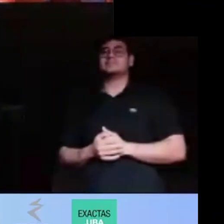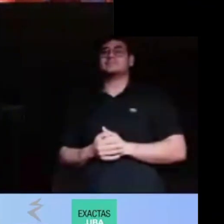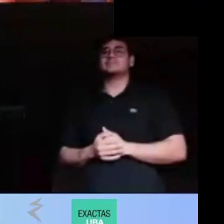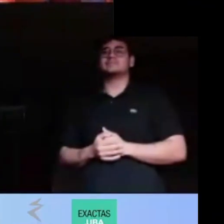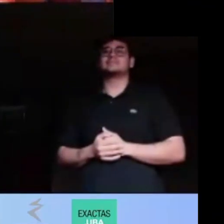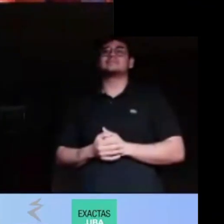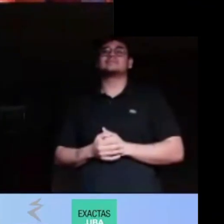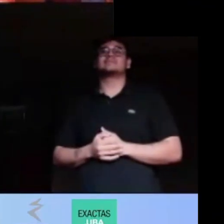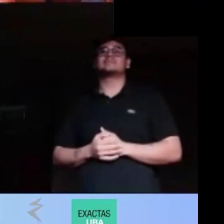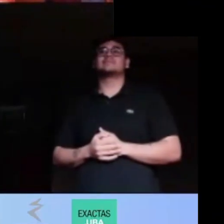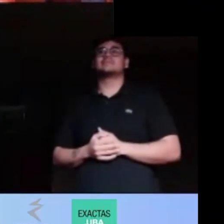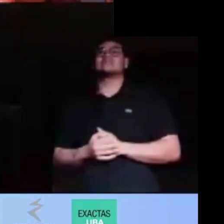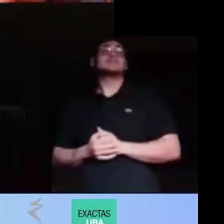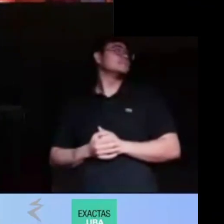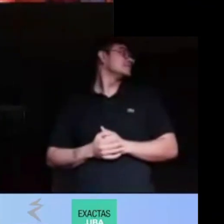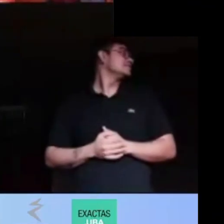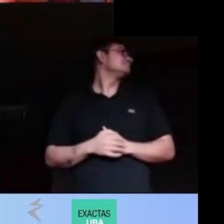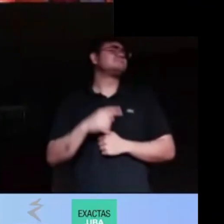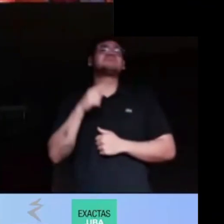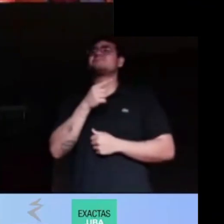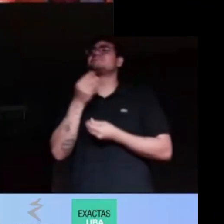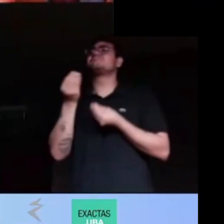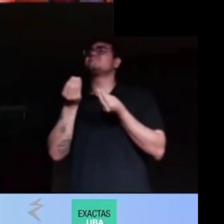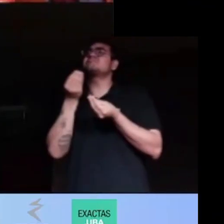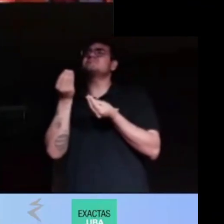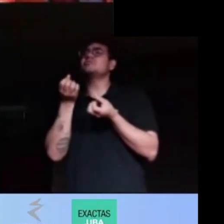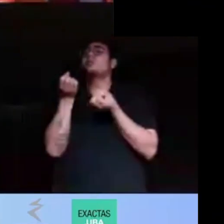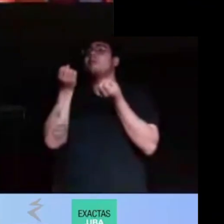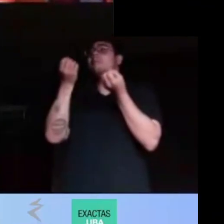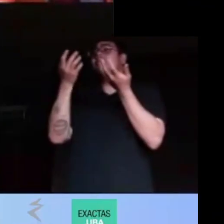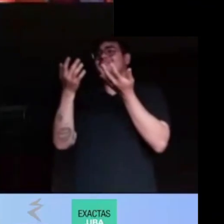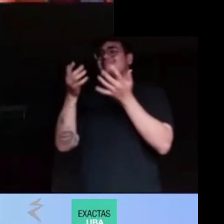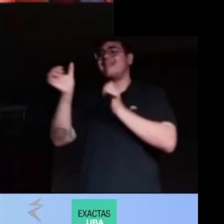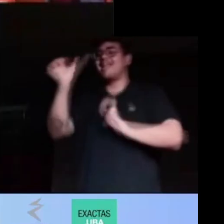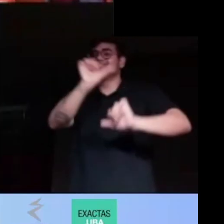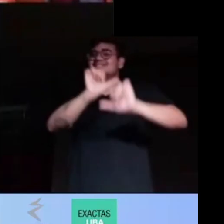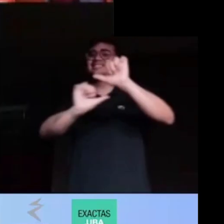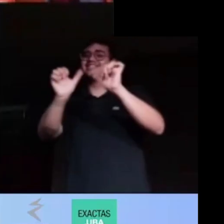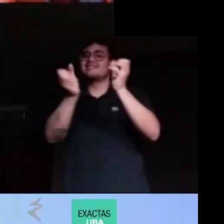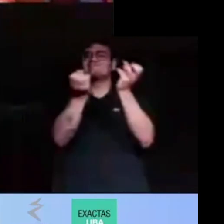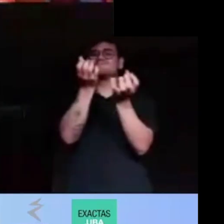ahí está. Porque la enseñanza de la física y de las ciencias naturales,